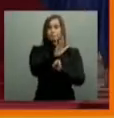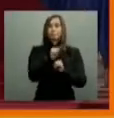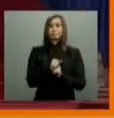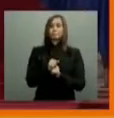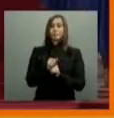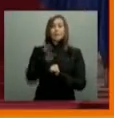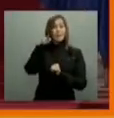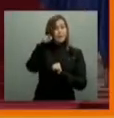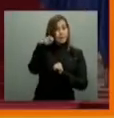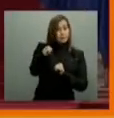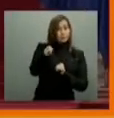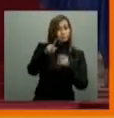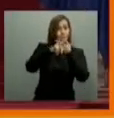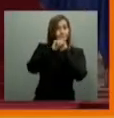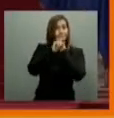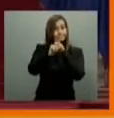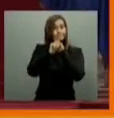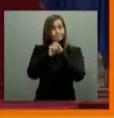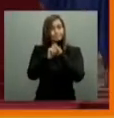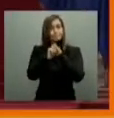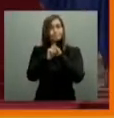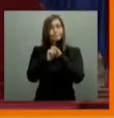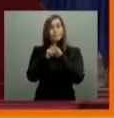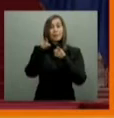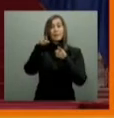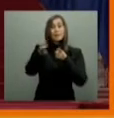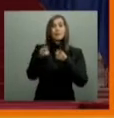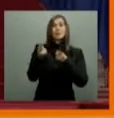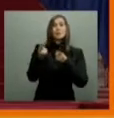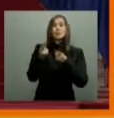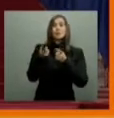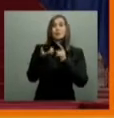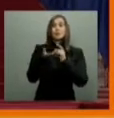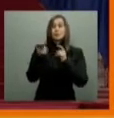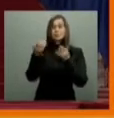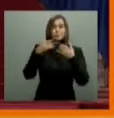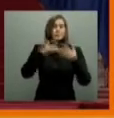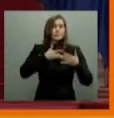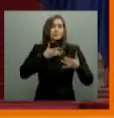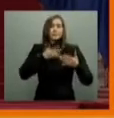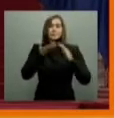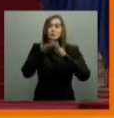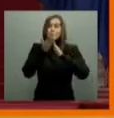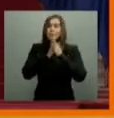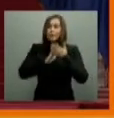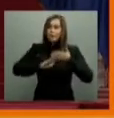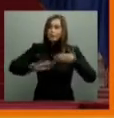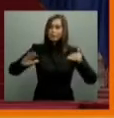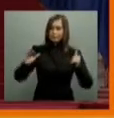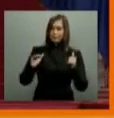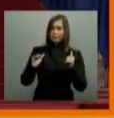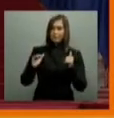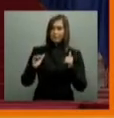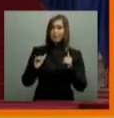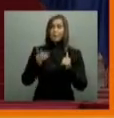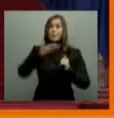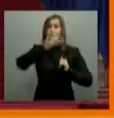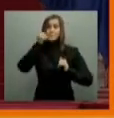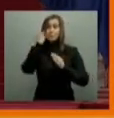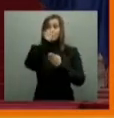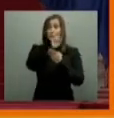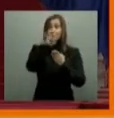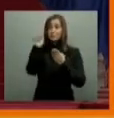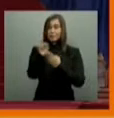quiero ponerle ojo a esto nos vimos obligados a endeudarnos para atender necesidades directas a la pandemia